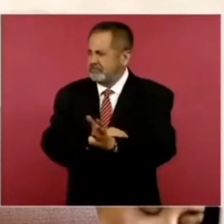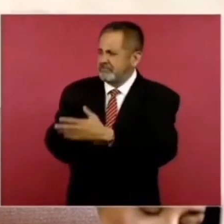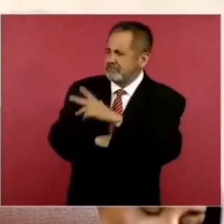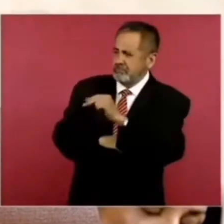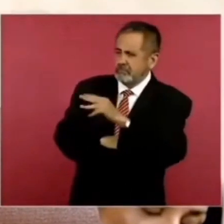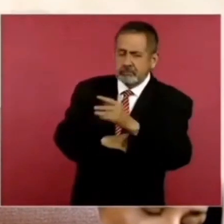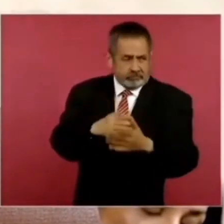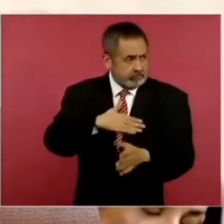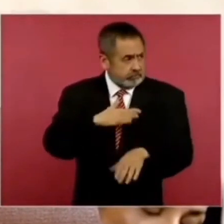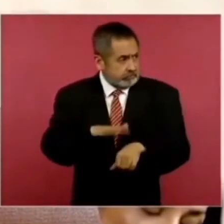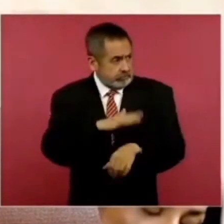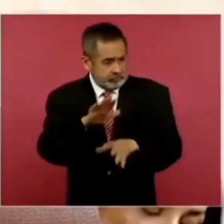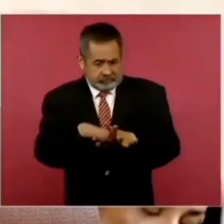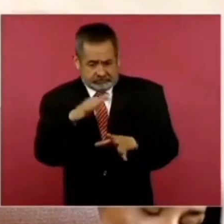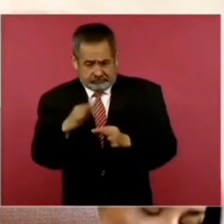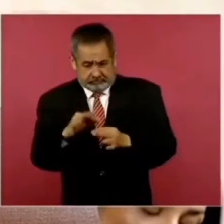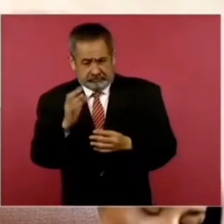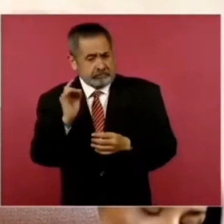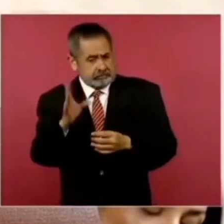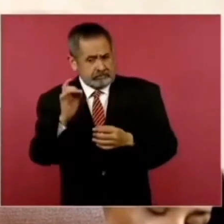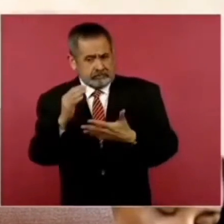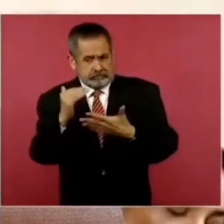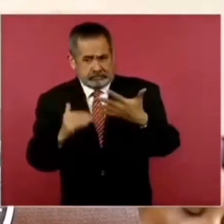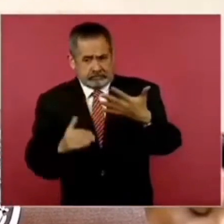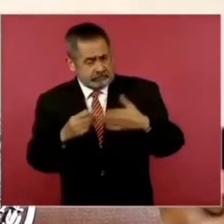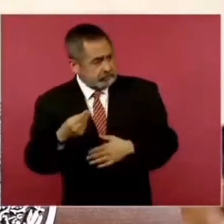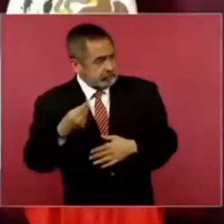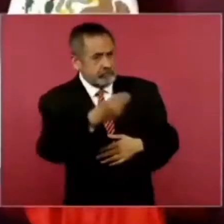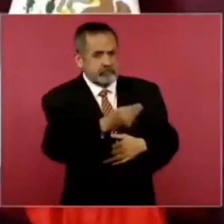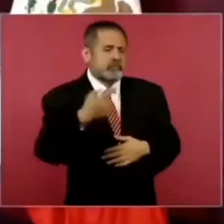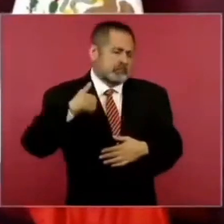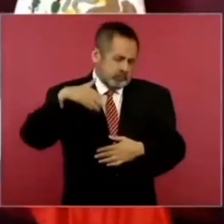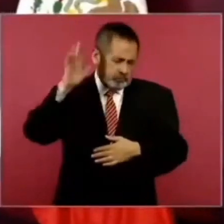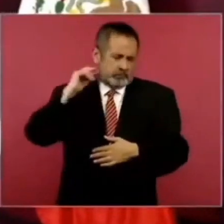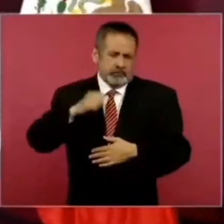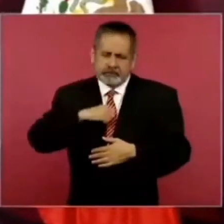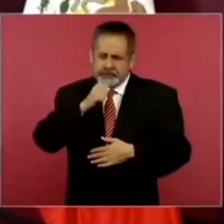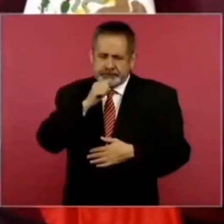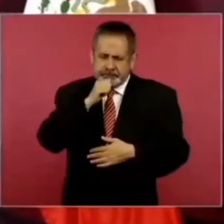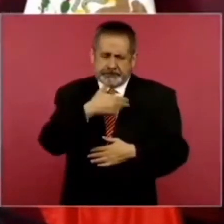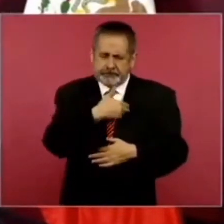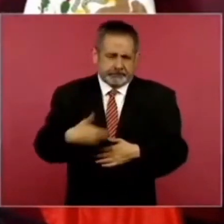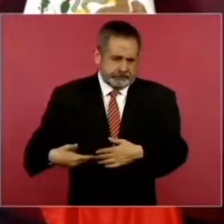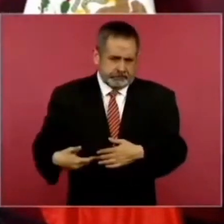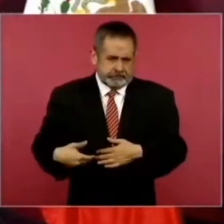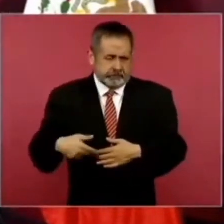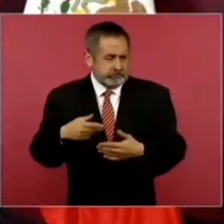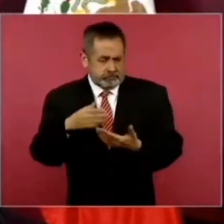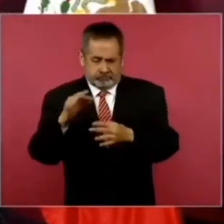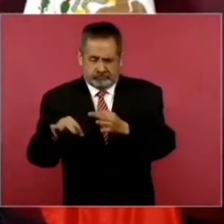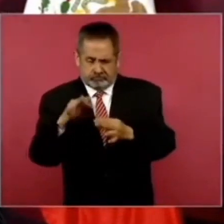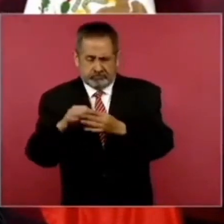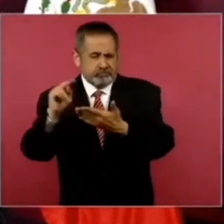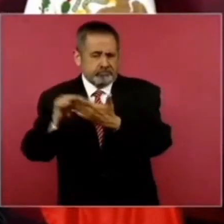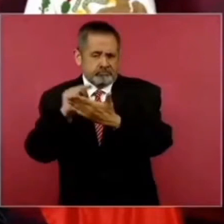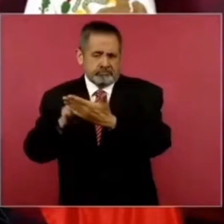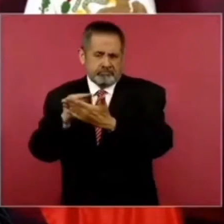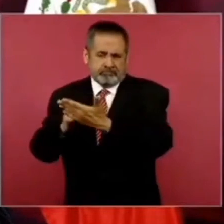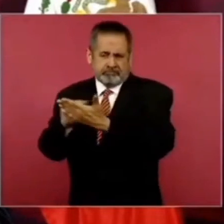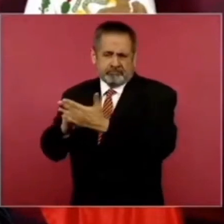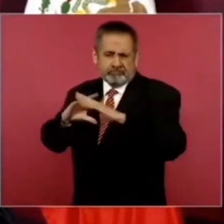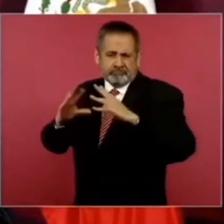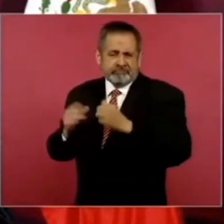Cumplimos con todos los requisitos, estábamos en ese entonces en oposición. Se reunieron más